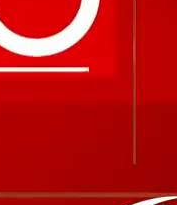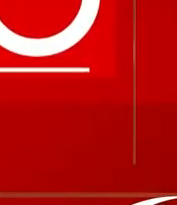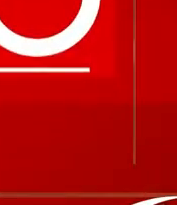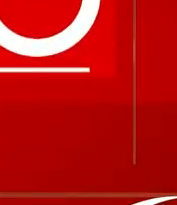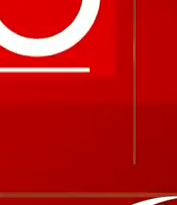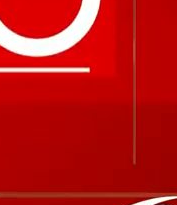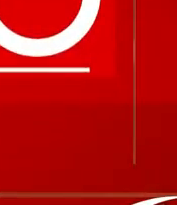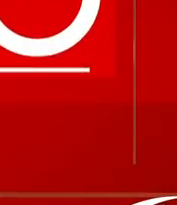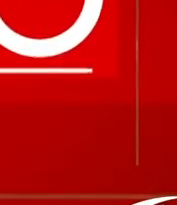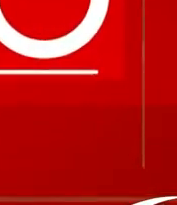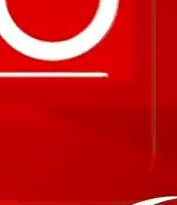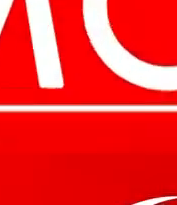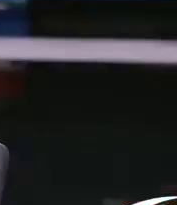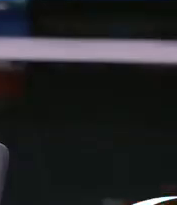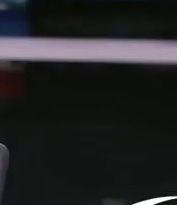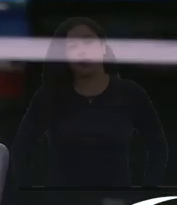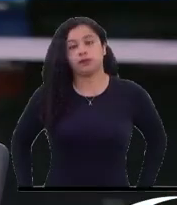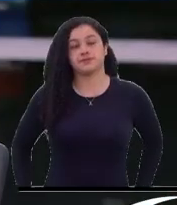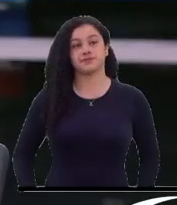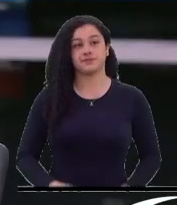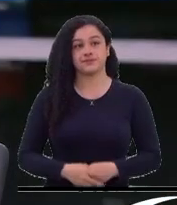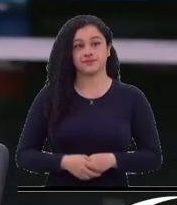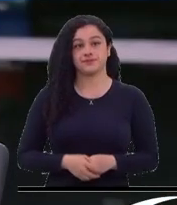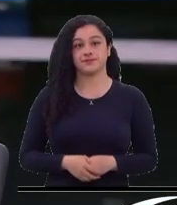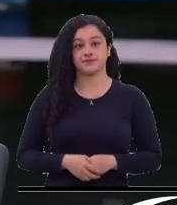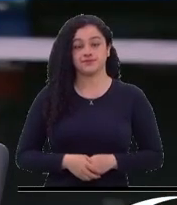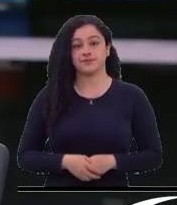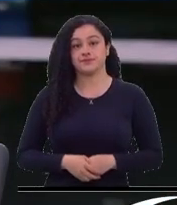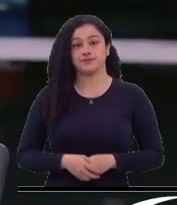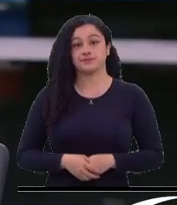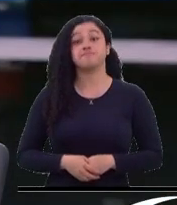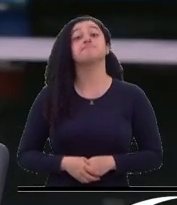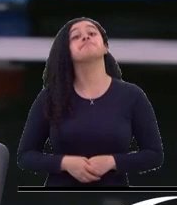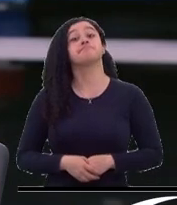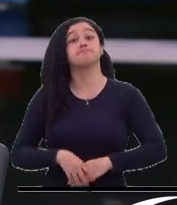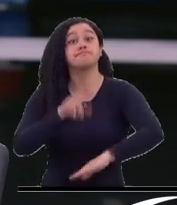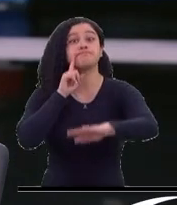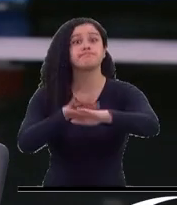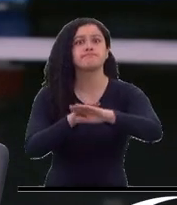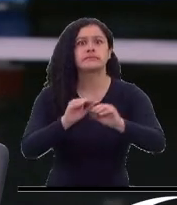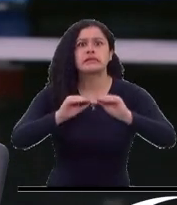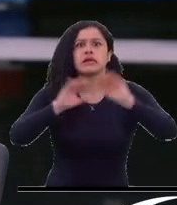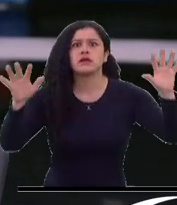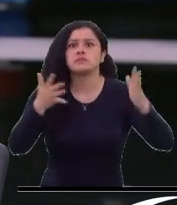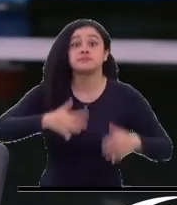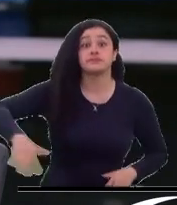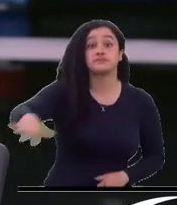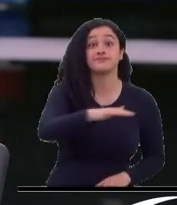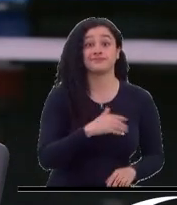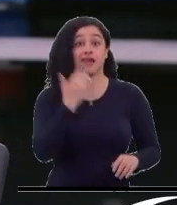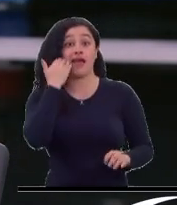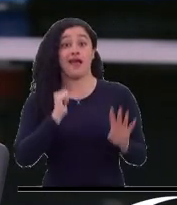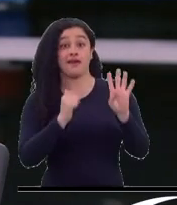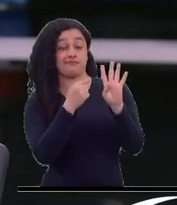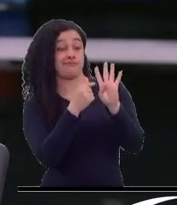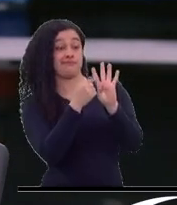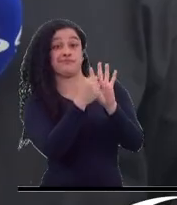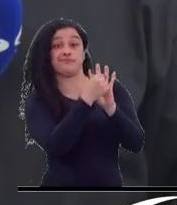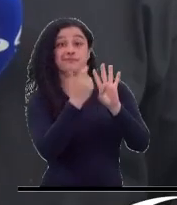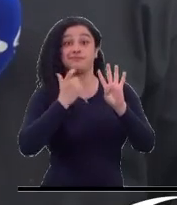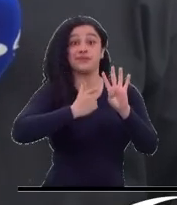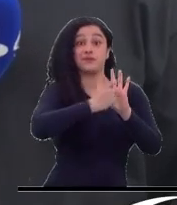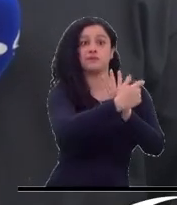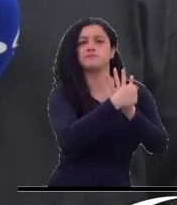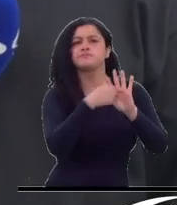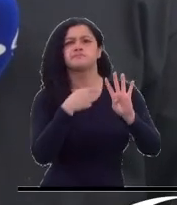lo último en Noticias Caracol. Mucha atención, que fueron liberadas cuatro mujeres que estaban secuestradas por el ELN en zona rural de